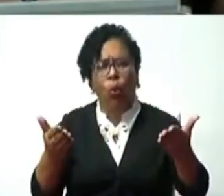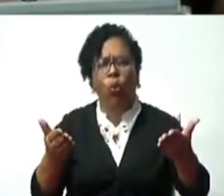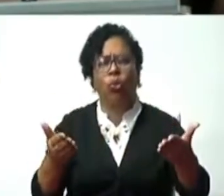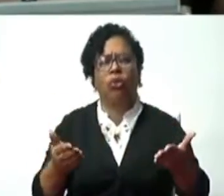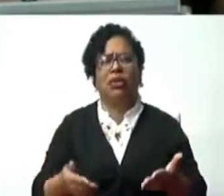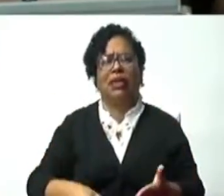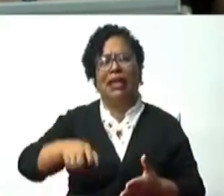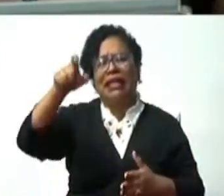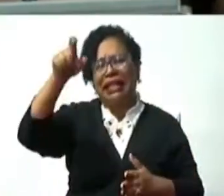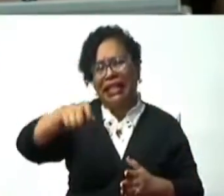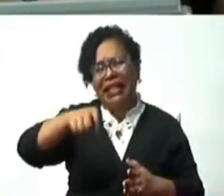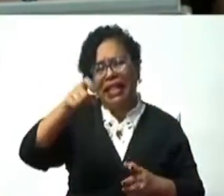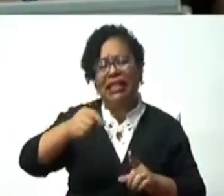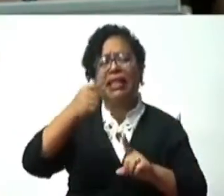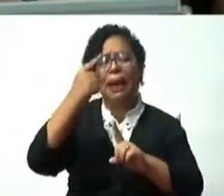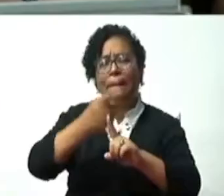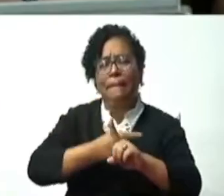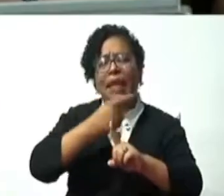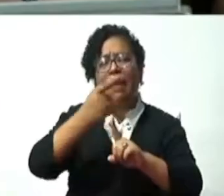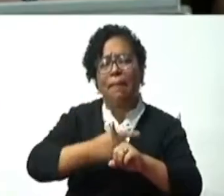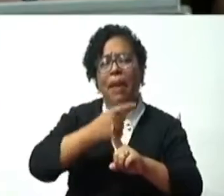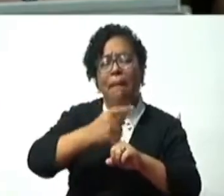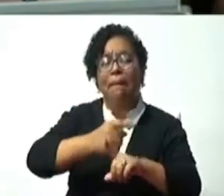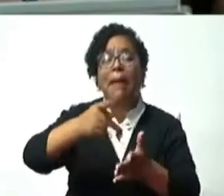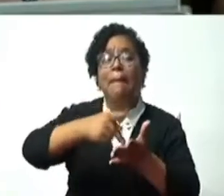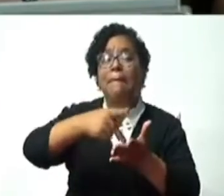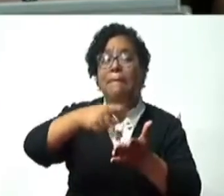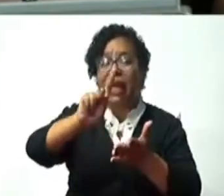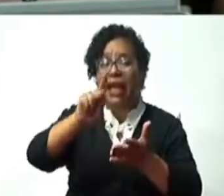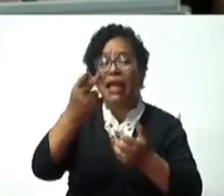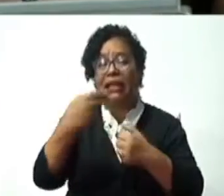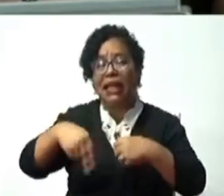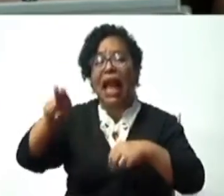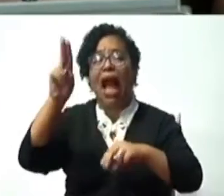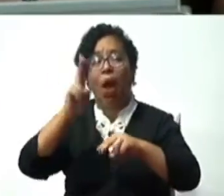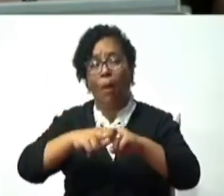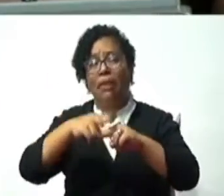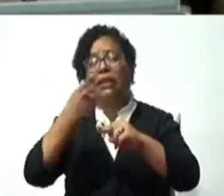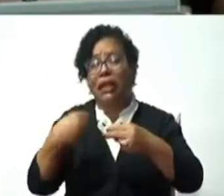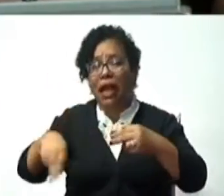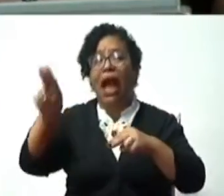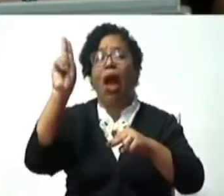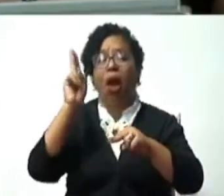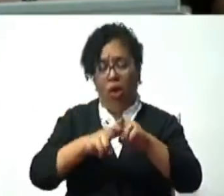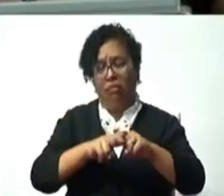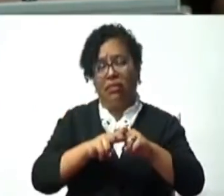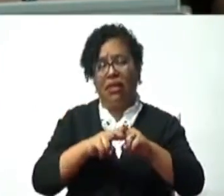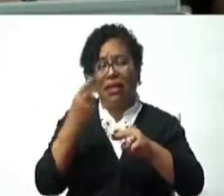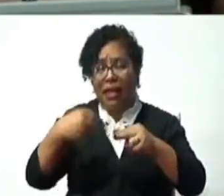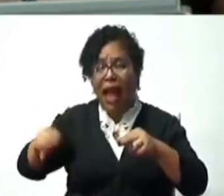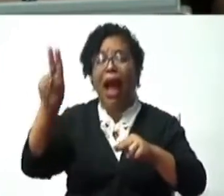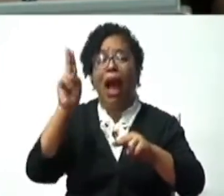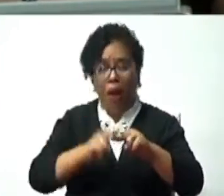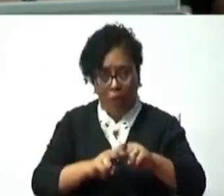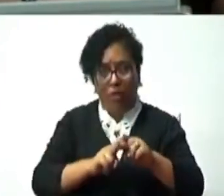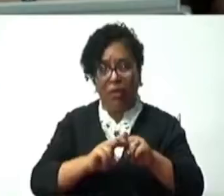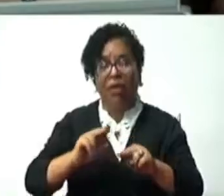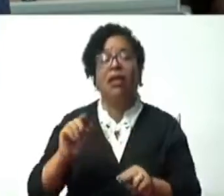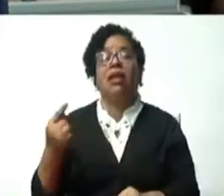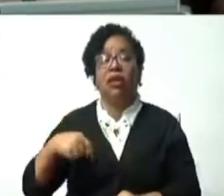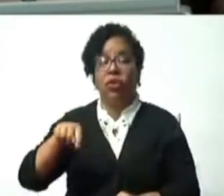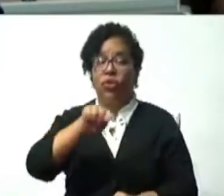necesita un aumento general de salario y nuestra bancada está